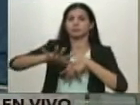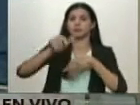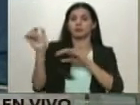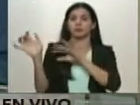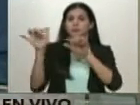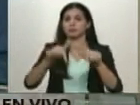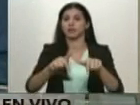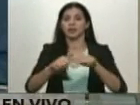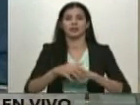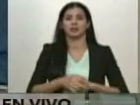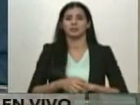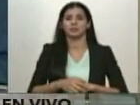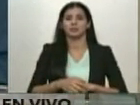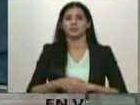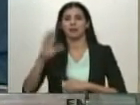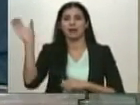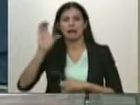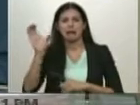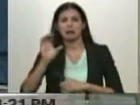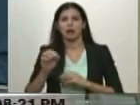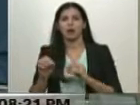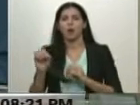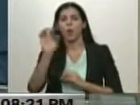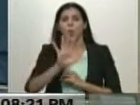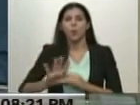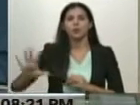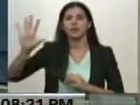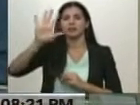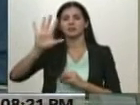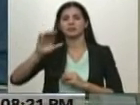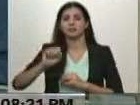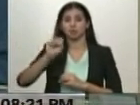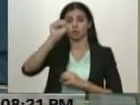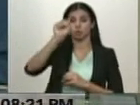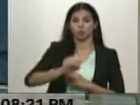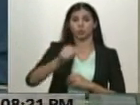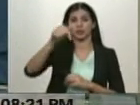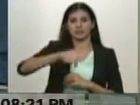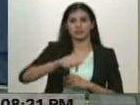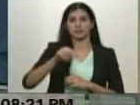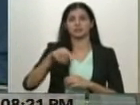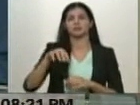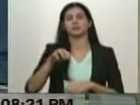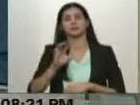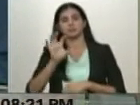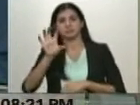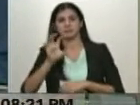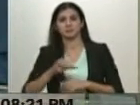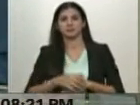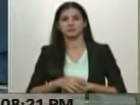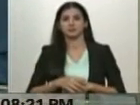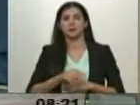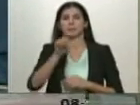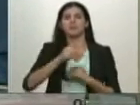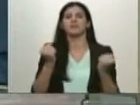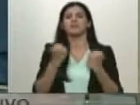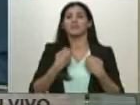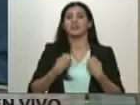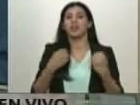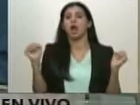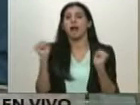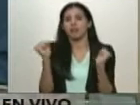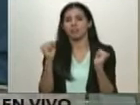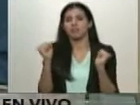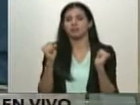de los caraqueños, de los orientales, de los sureños de esta tierra, de los andinos, que se